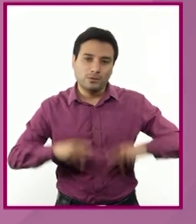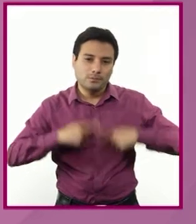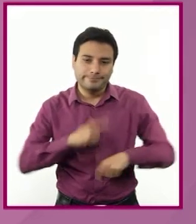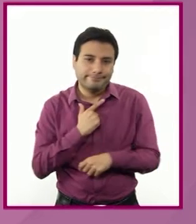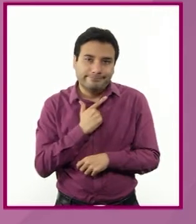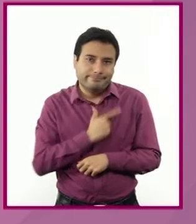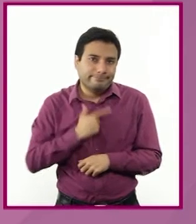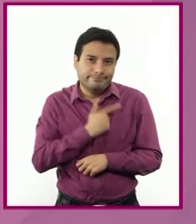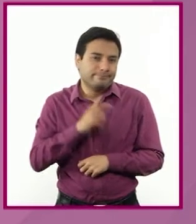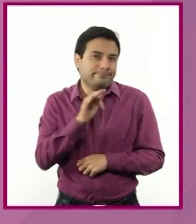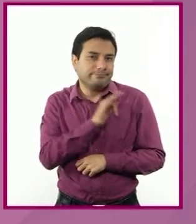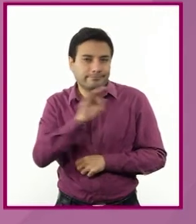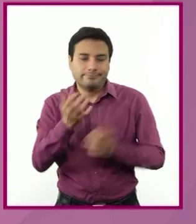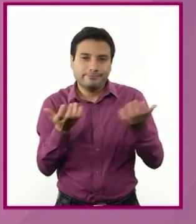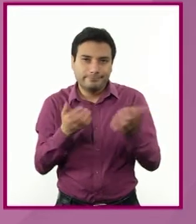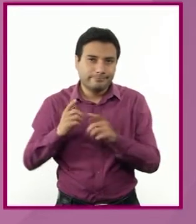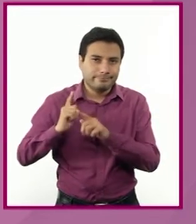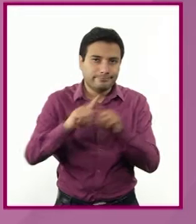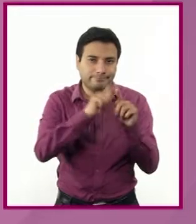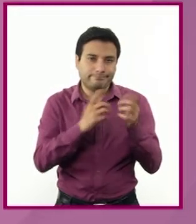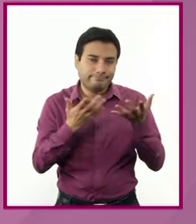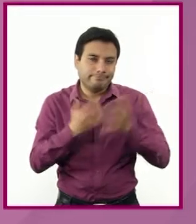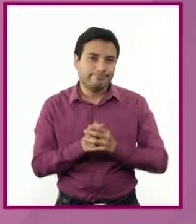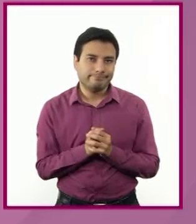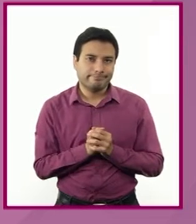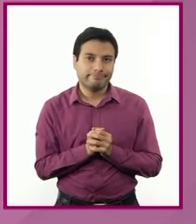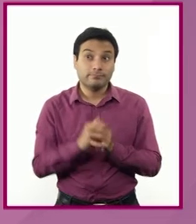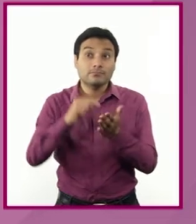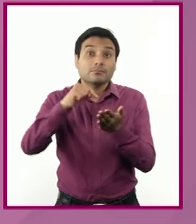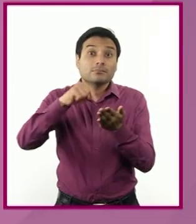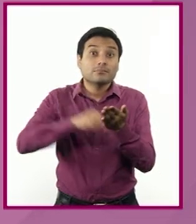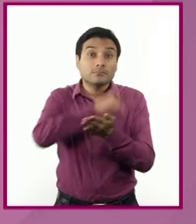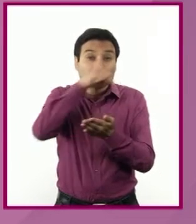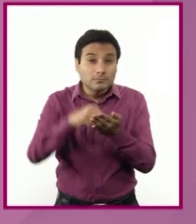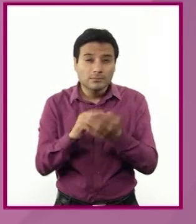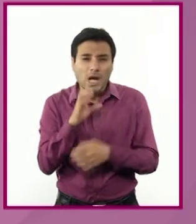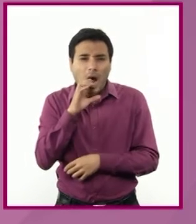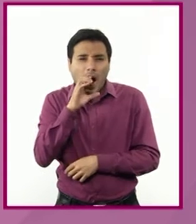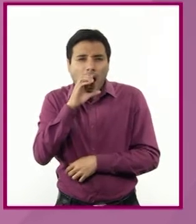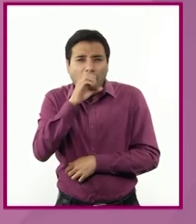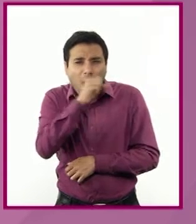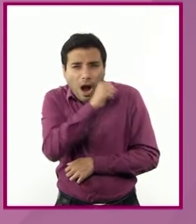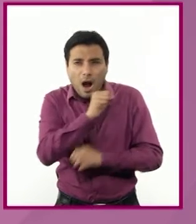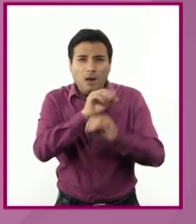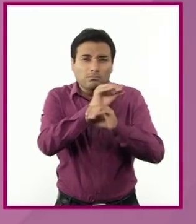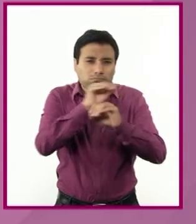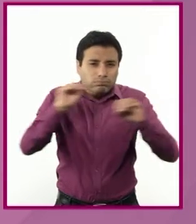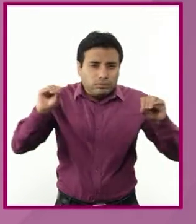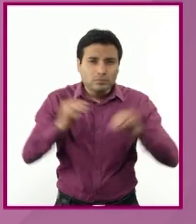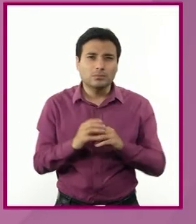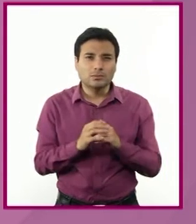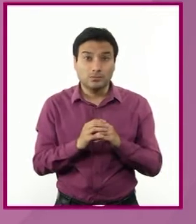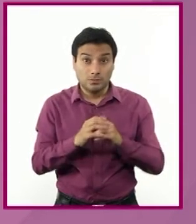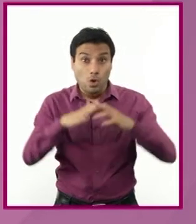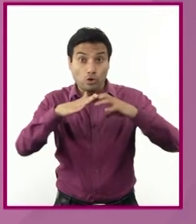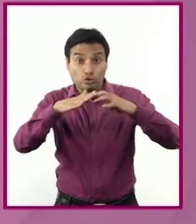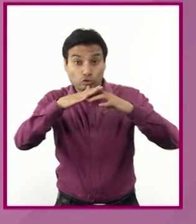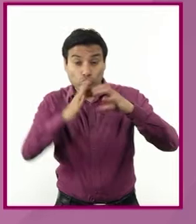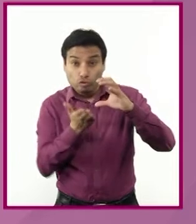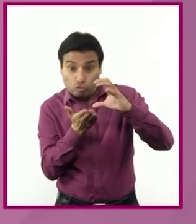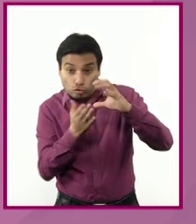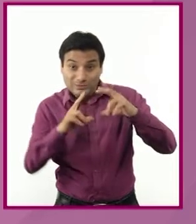sus actividades. De ahí que las zonas con clima extremo, como los desiertos y las zonas polares,